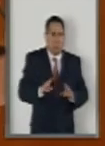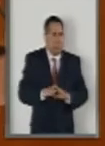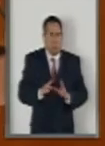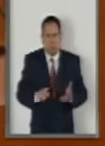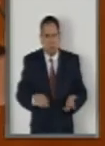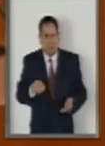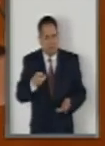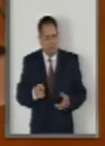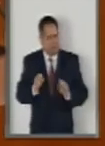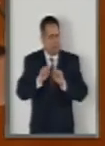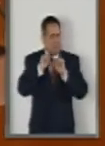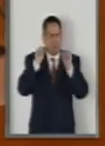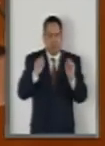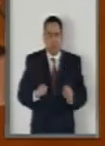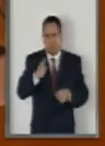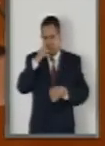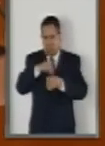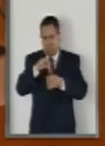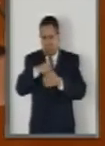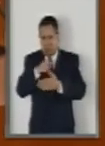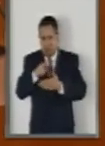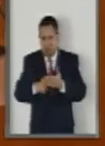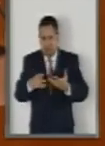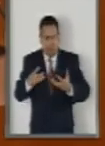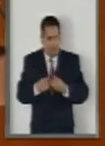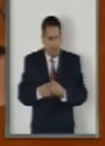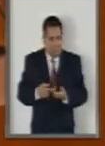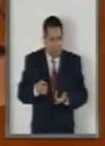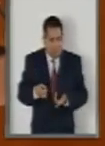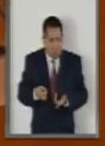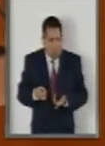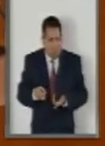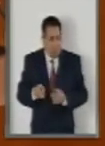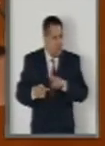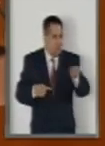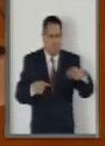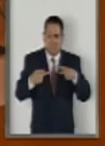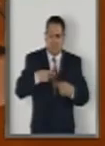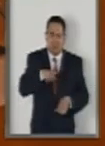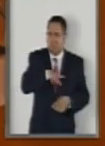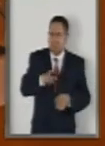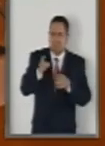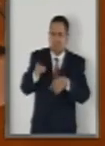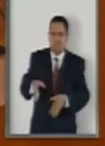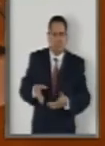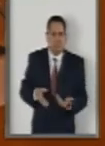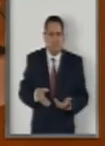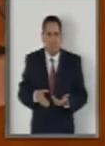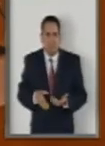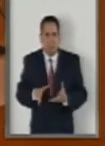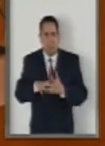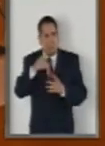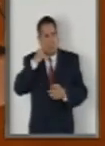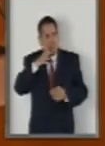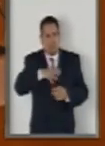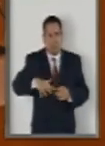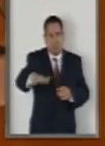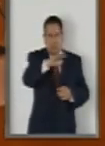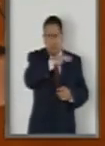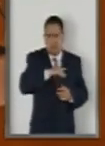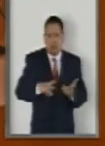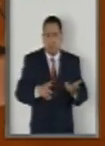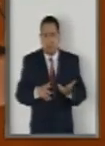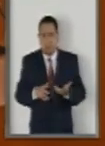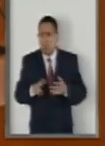este sistema que la población repudia, y además es una cuestión general, ni siquiera es partidista,